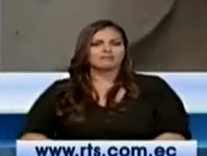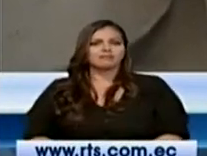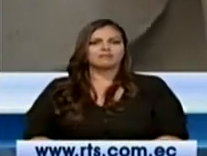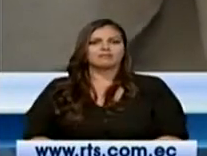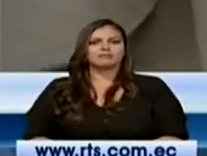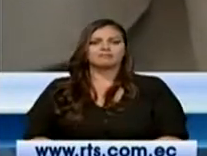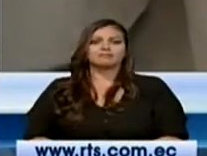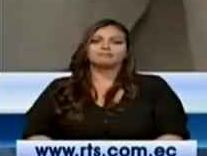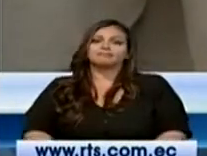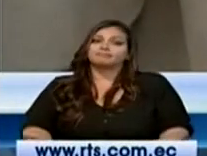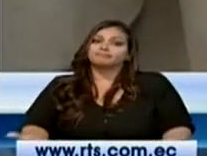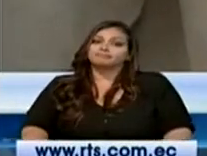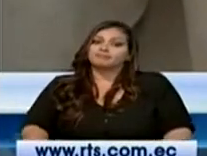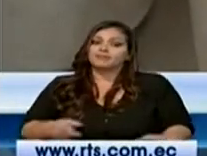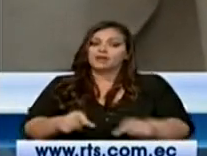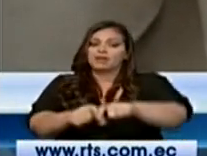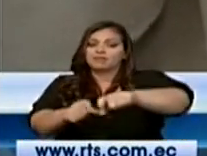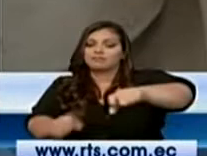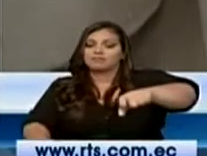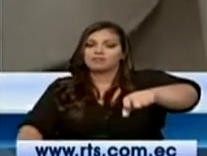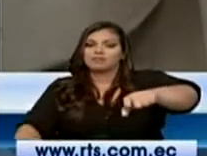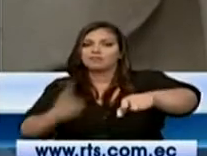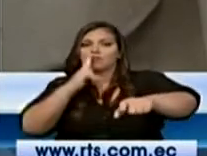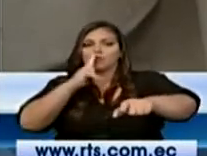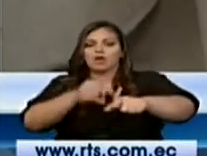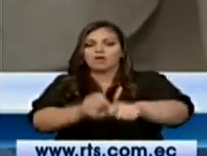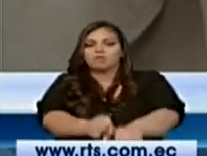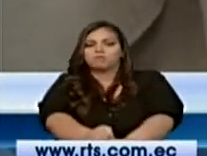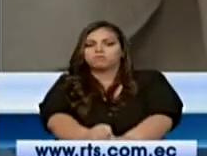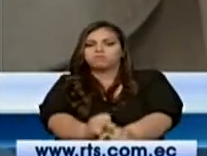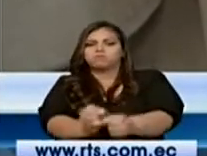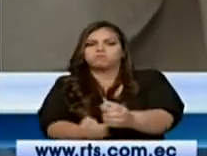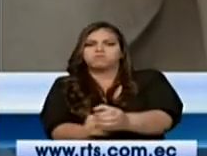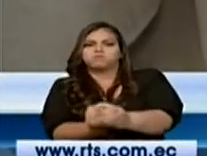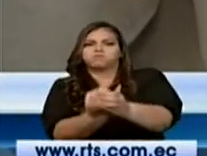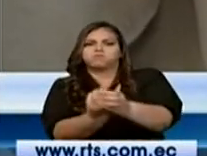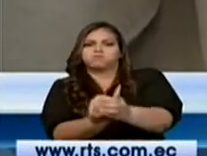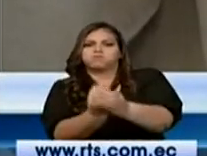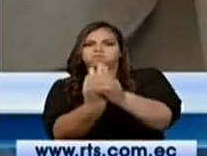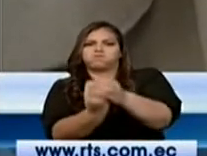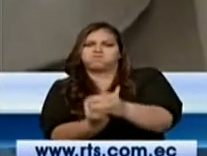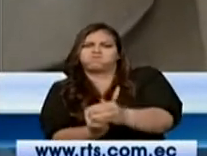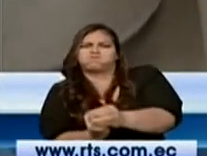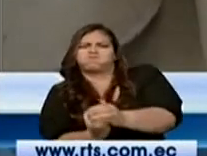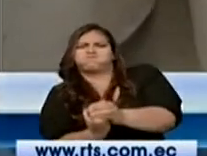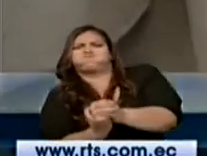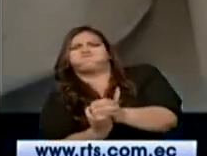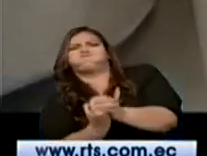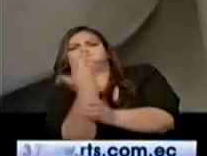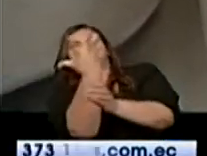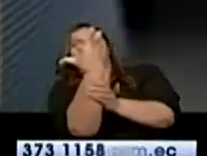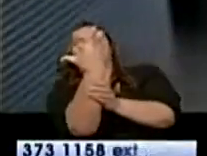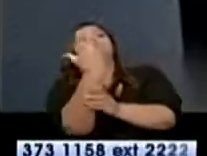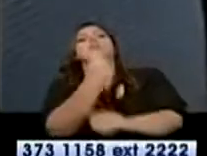y eso hizo que la presión de la manguera salga, ¿sí?, y se contamine el gas licuado de petróleo, y eso atrape